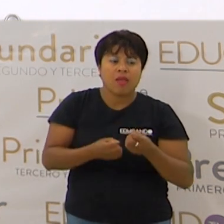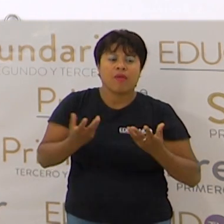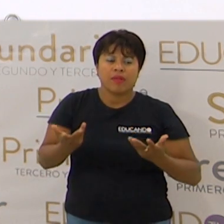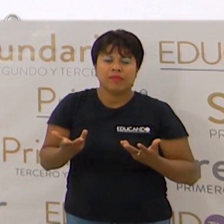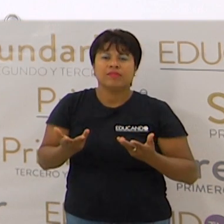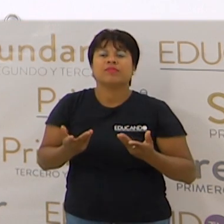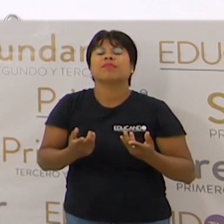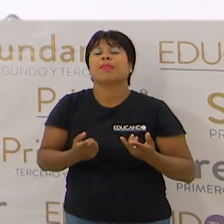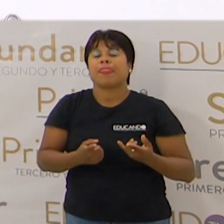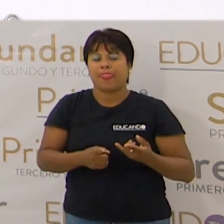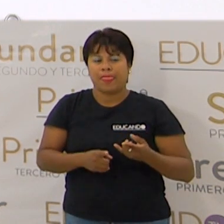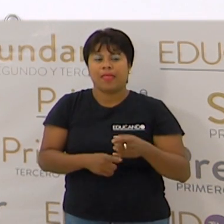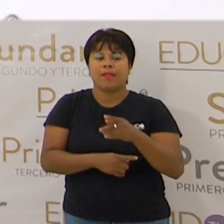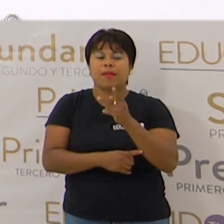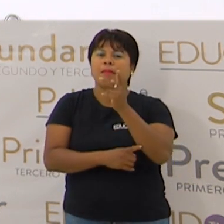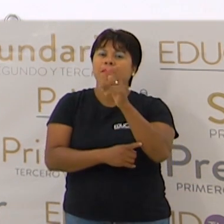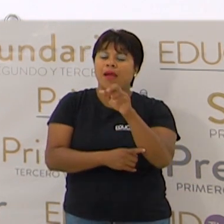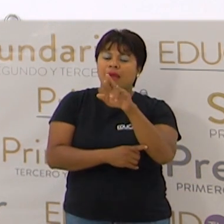Los